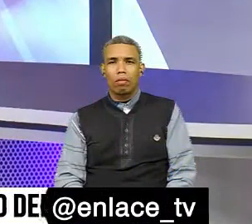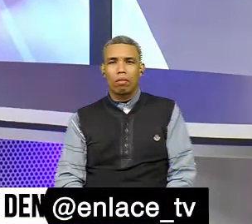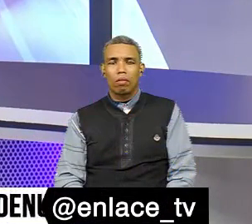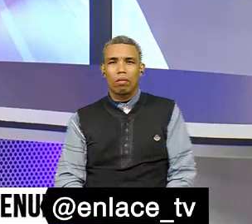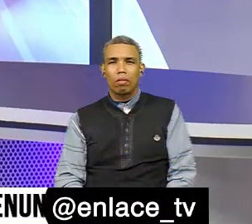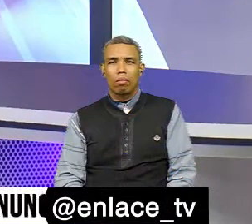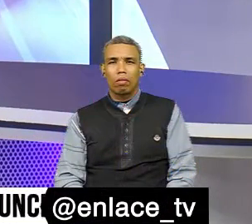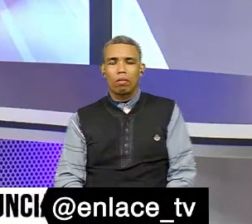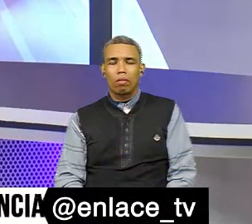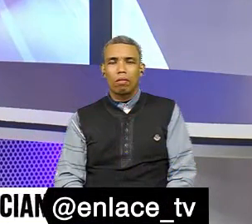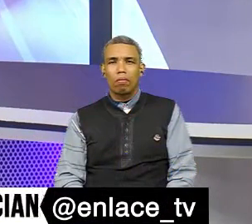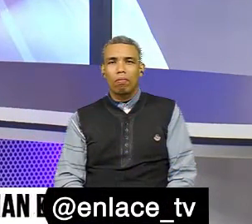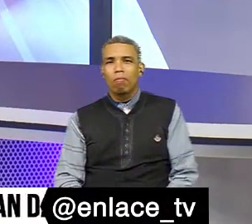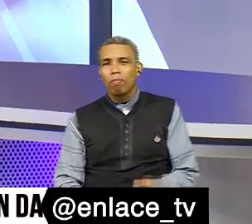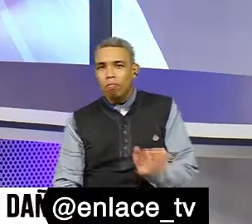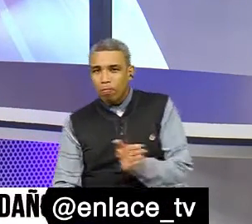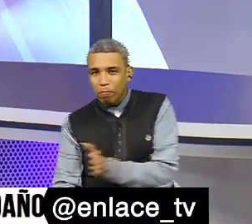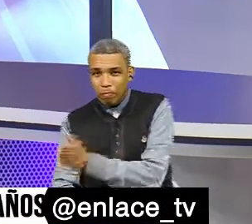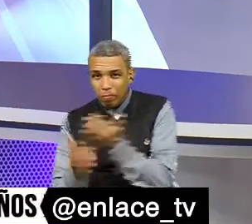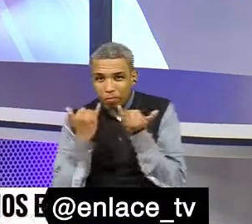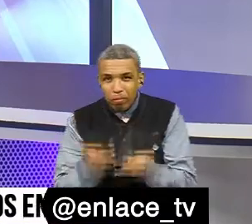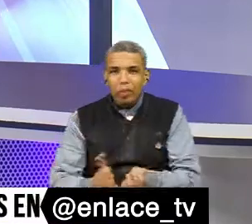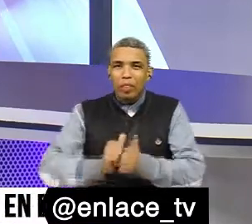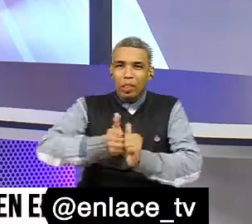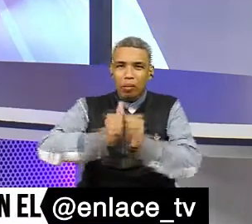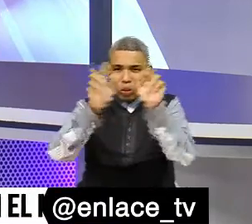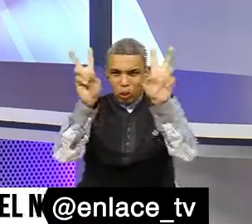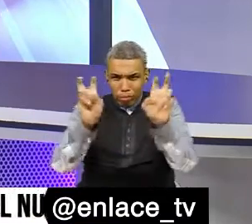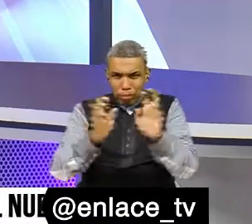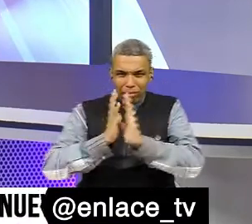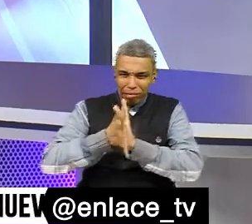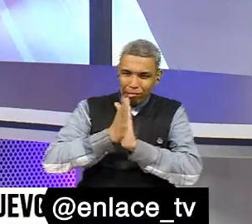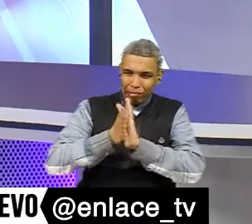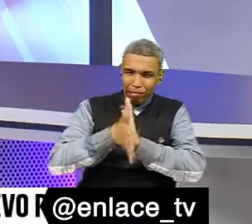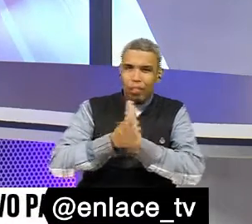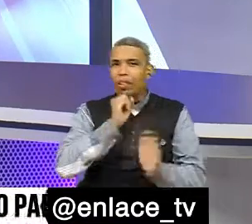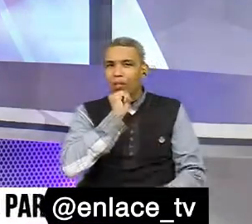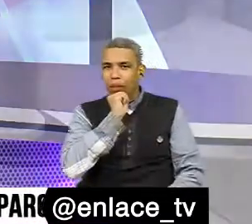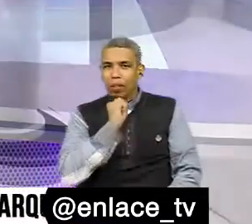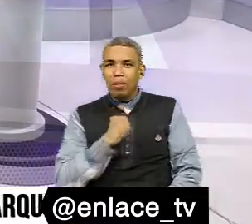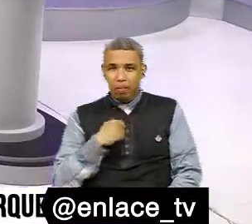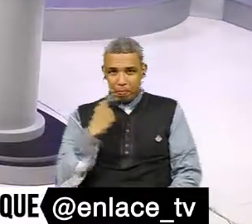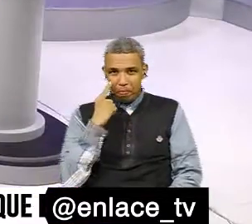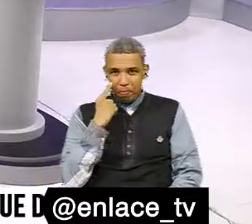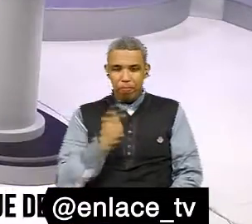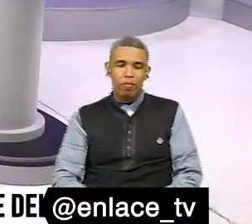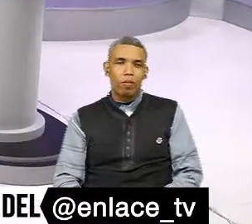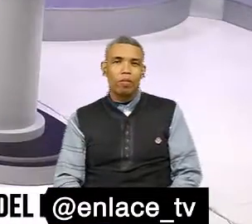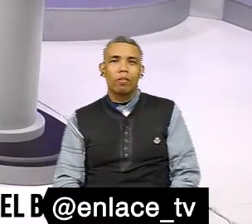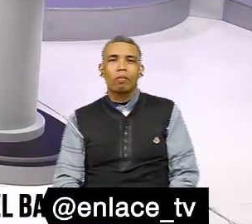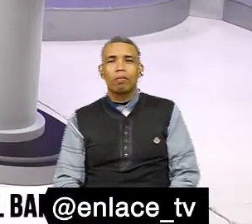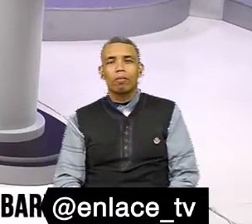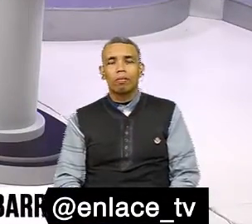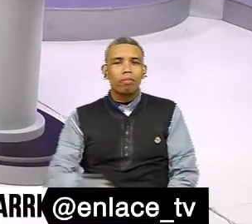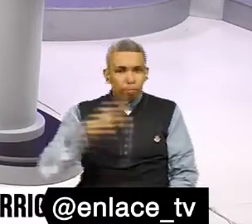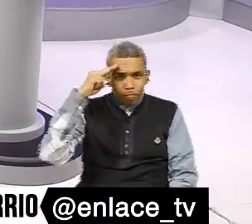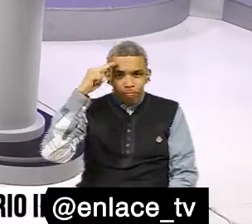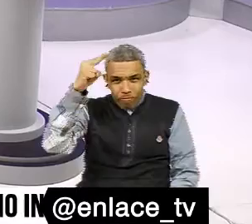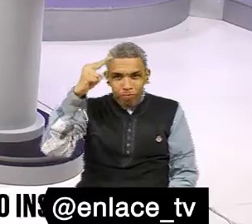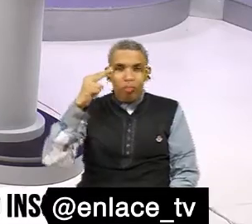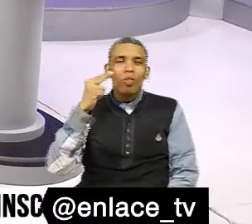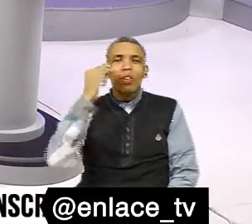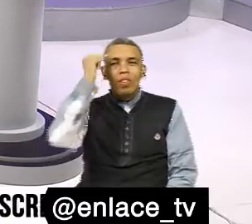Y llega el momento de conocer la información deportiva. Luis Alfonso, el Pocho Molina, ya está con nosotros. Luis Alfonso, buenas noches y bienvenido. Hola, Janet, ¿qué tal? Saludo